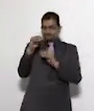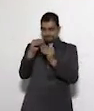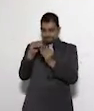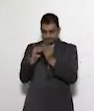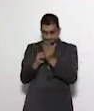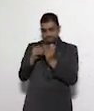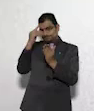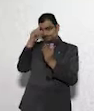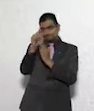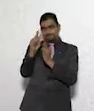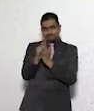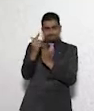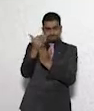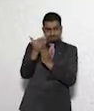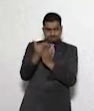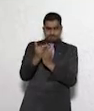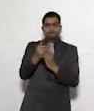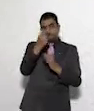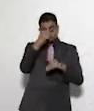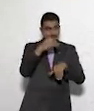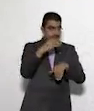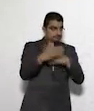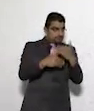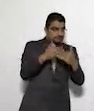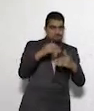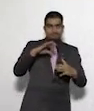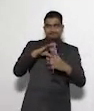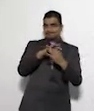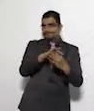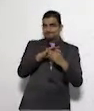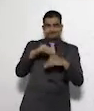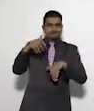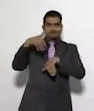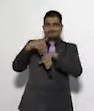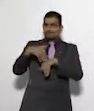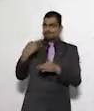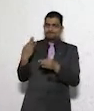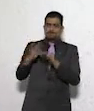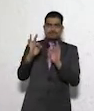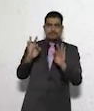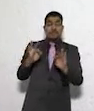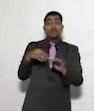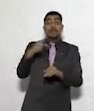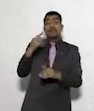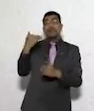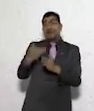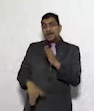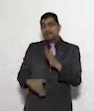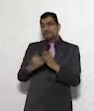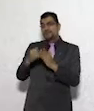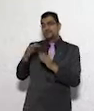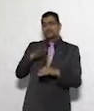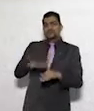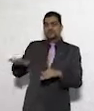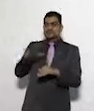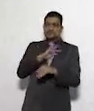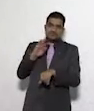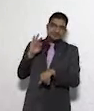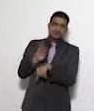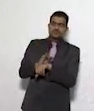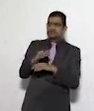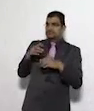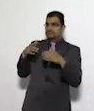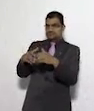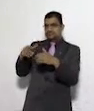para asegurar su cumplimiento, pero aún añoramos la seguridad y el respeto a los